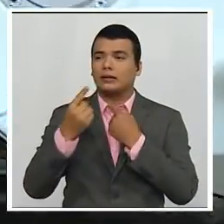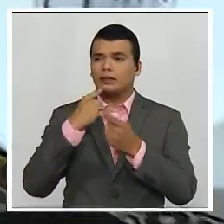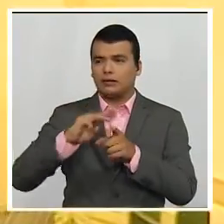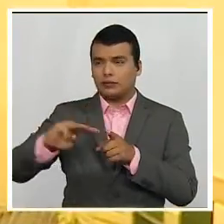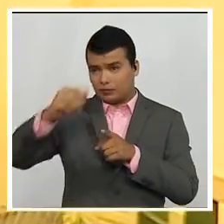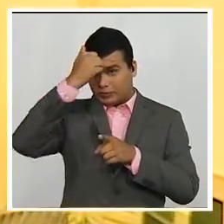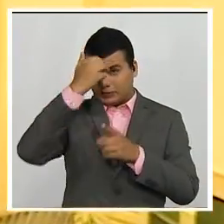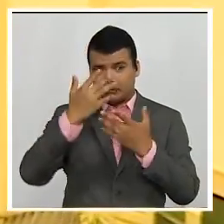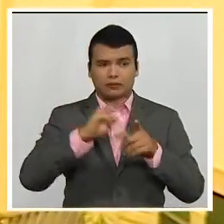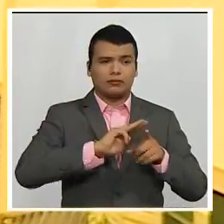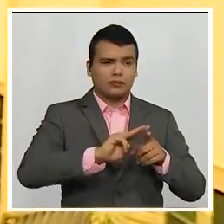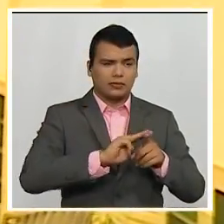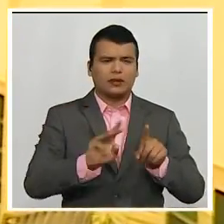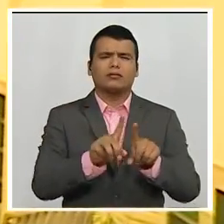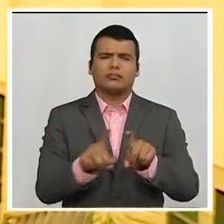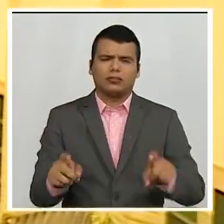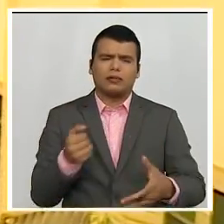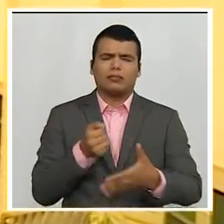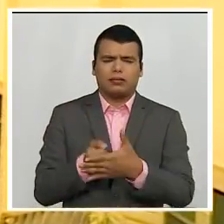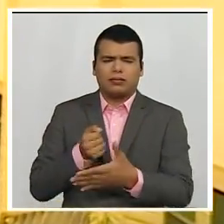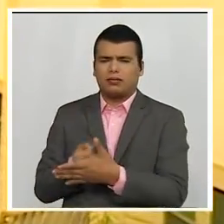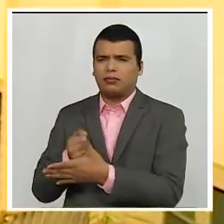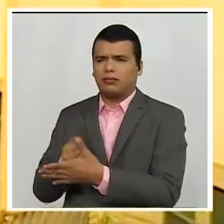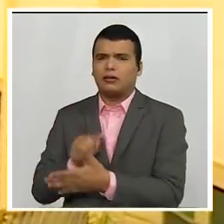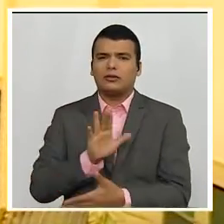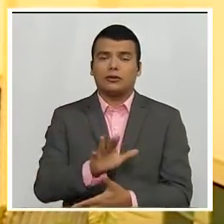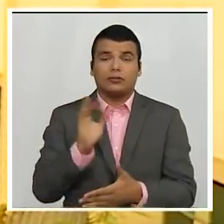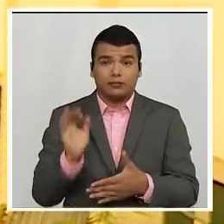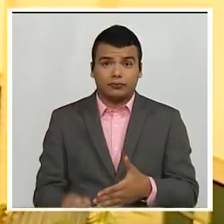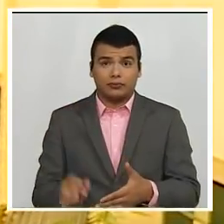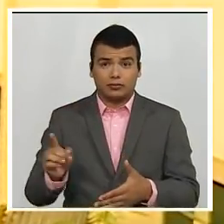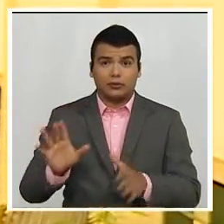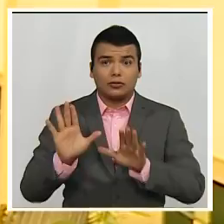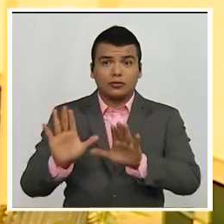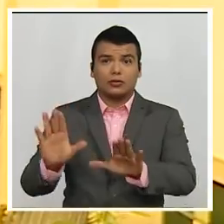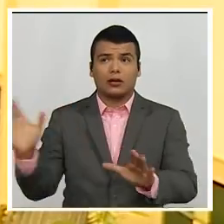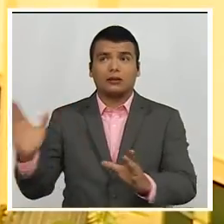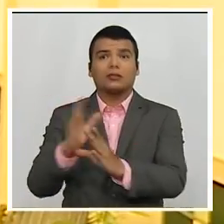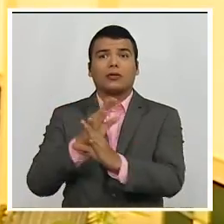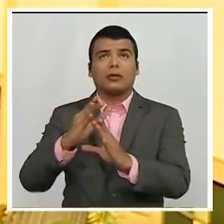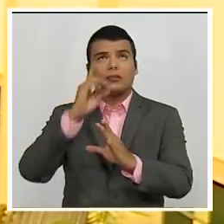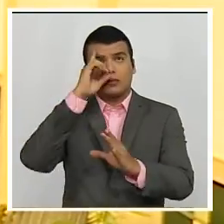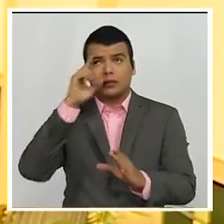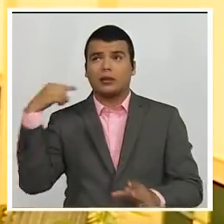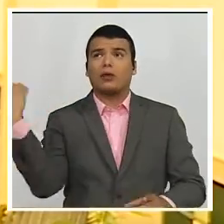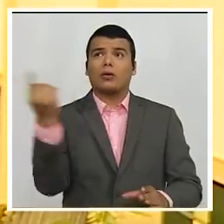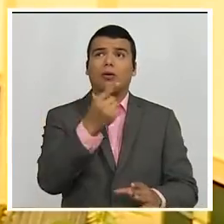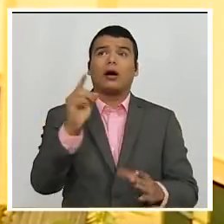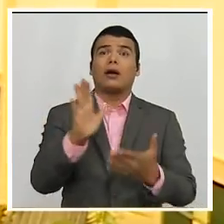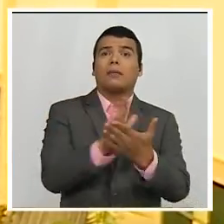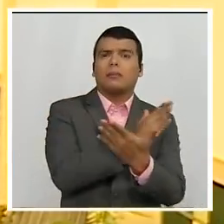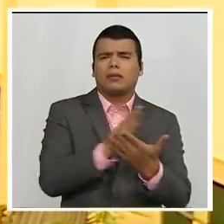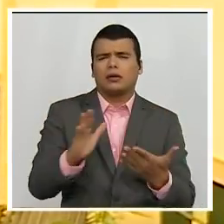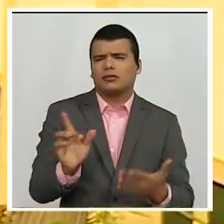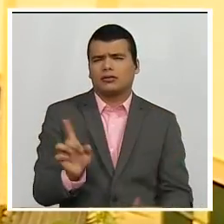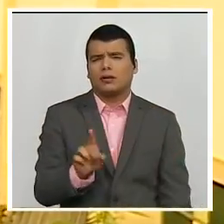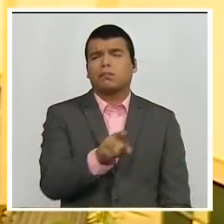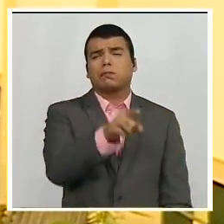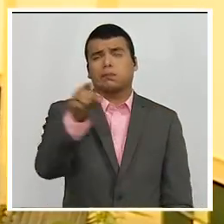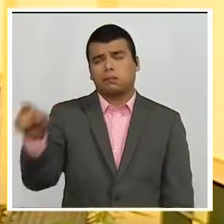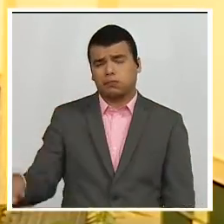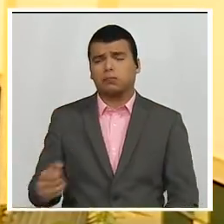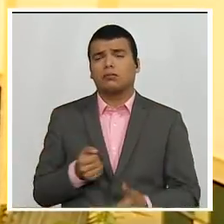mío se ha visto involucrado en accidentes de tránsito pero esto no es ajeno a la problemática que hay hoy en la ciudad respecto a la